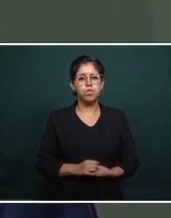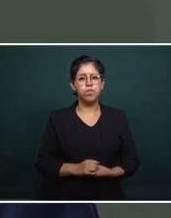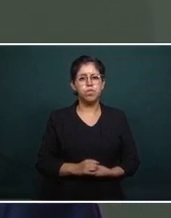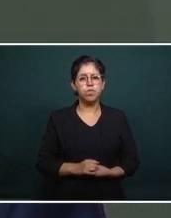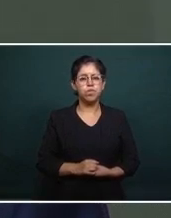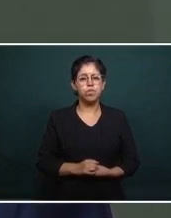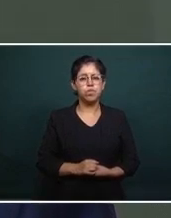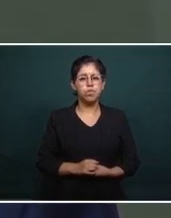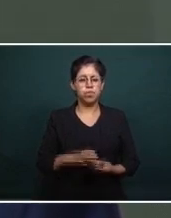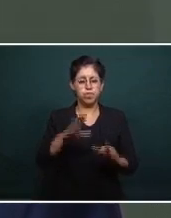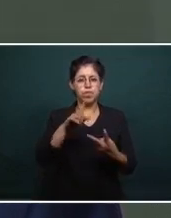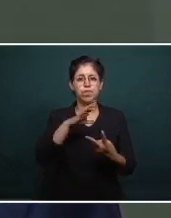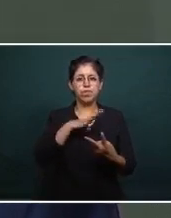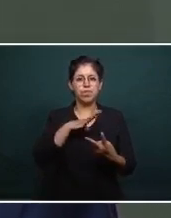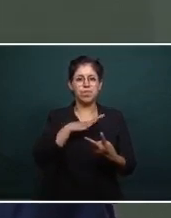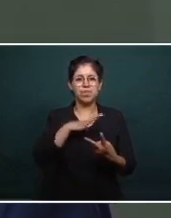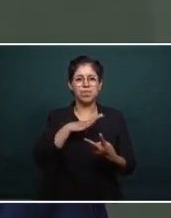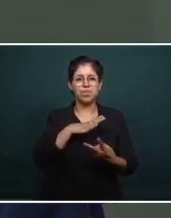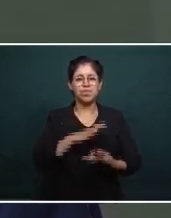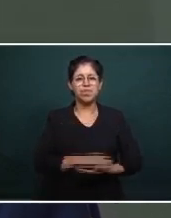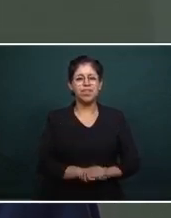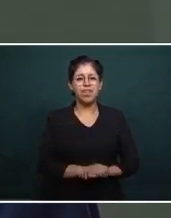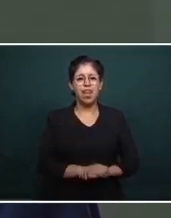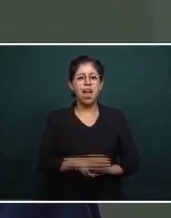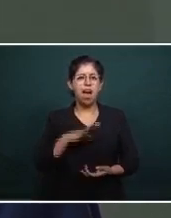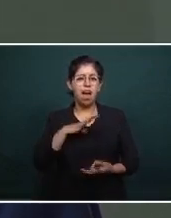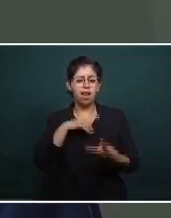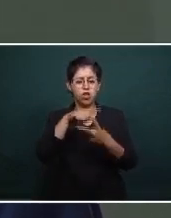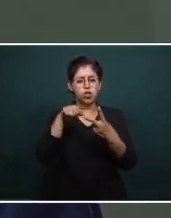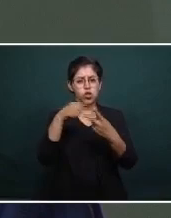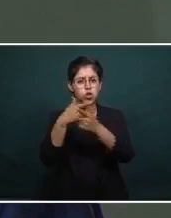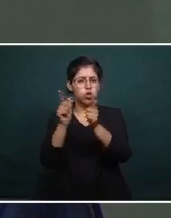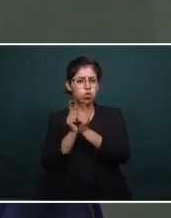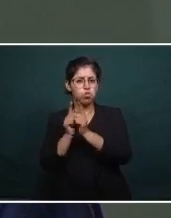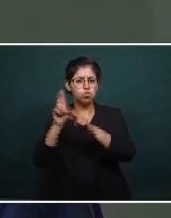ha habido poca atención